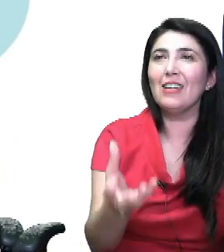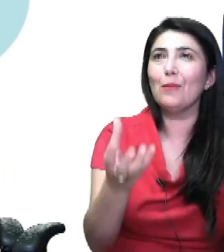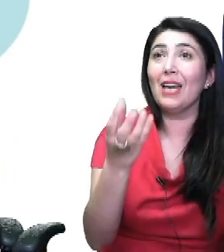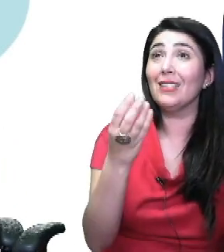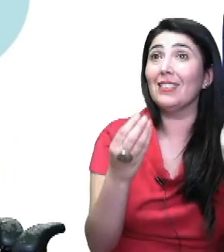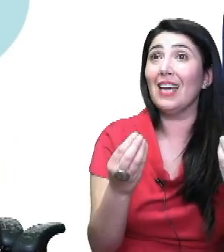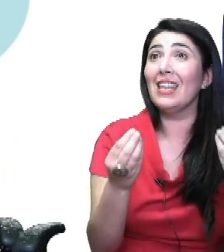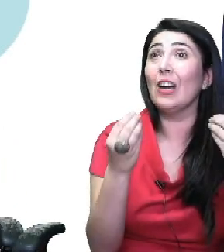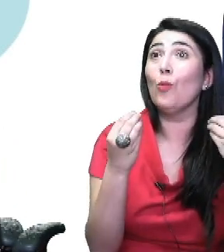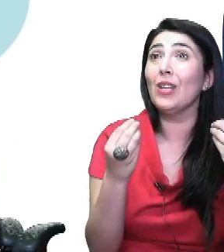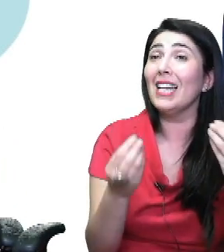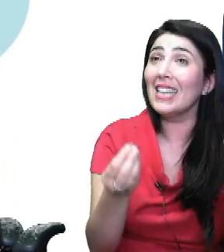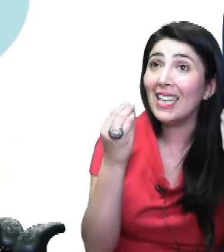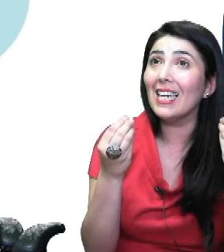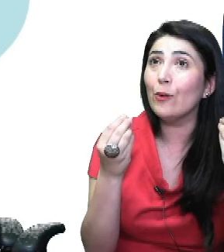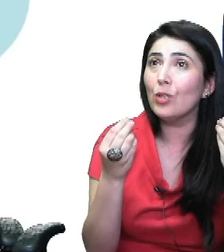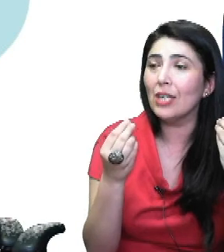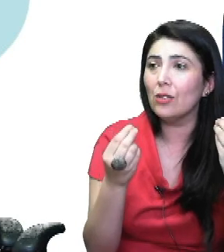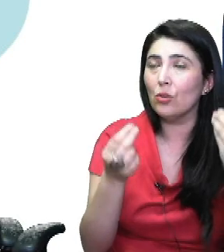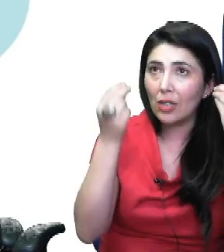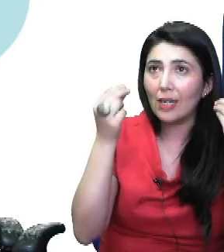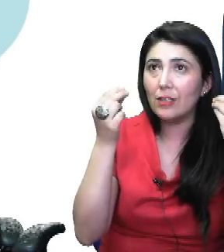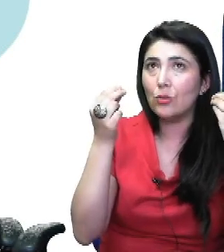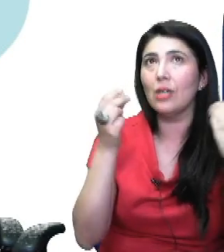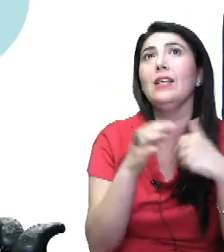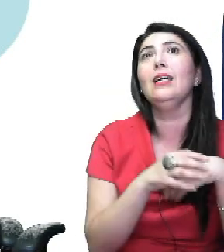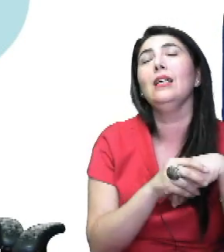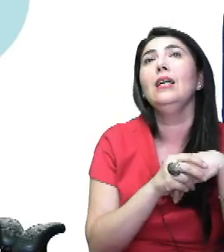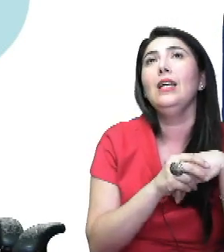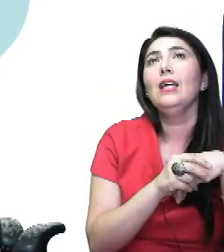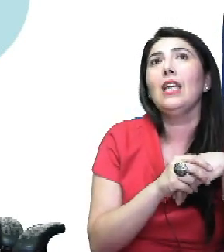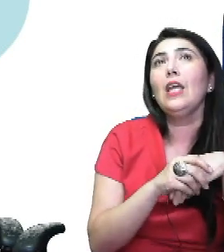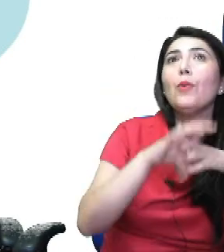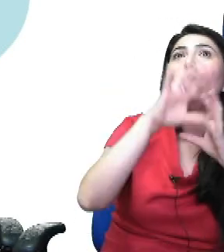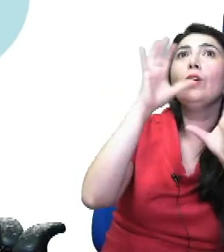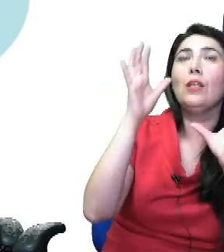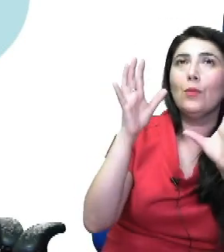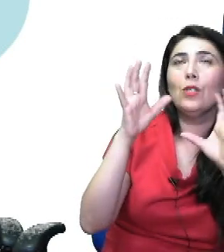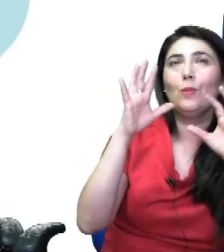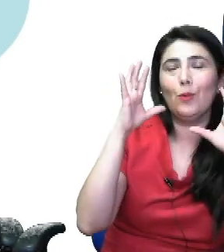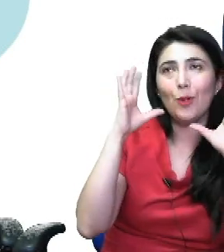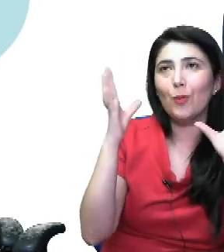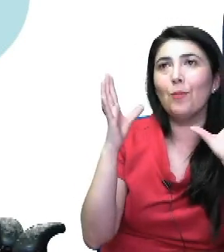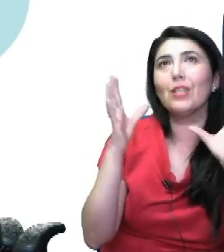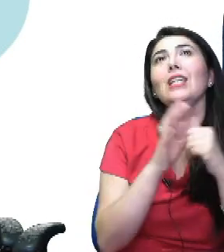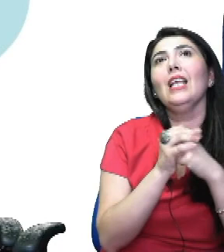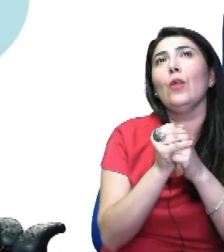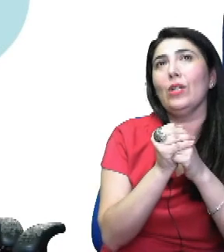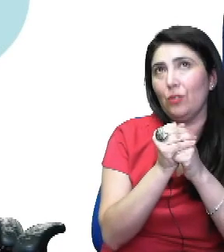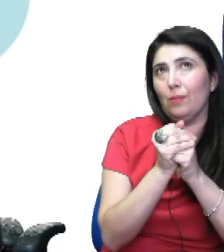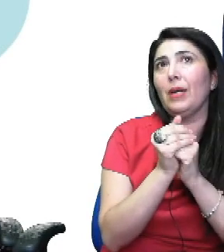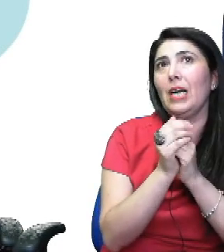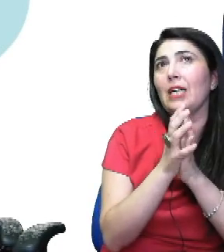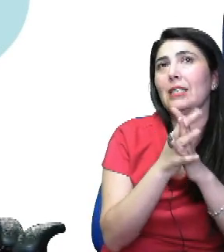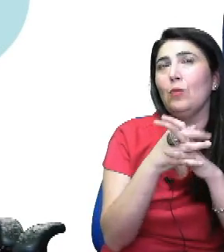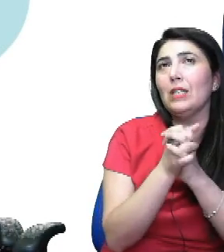releve también las necesidades de la comunidad, desde la comunidad, no solo desde la institucionalidad. Y por último, y no menos importante, la